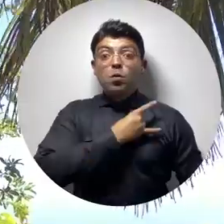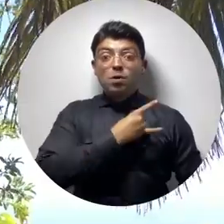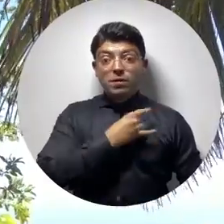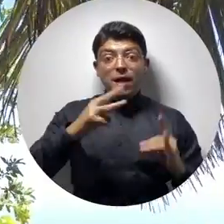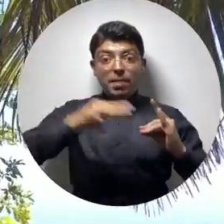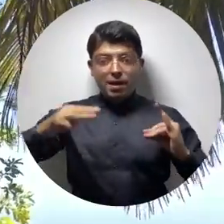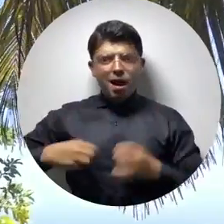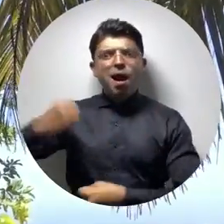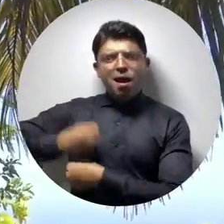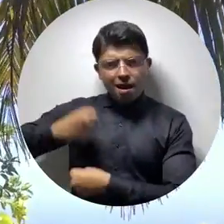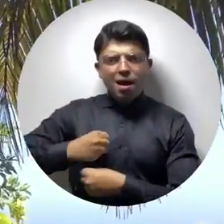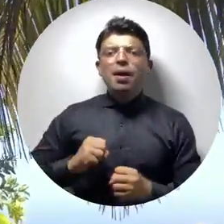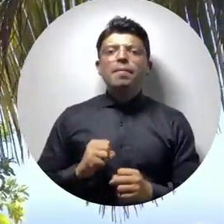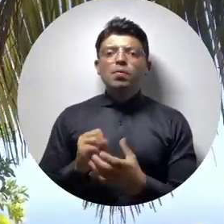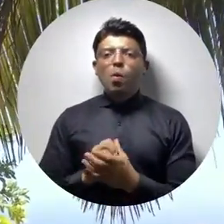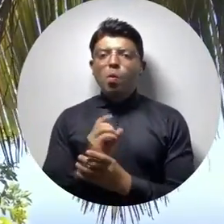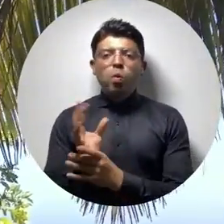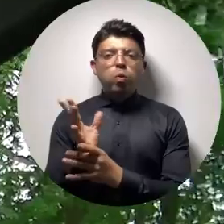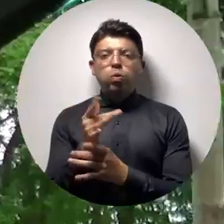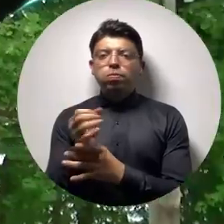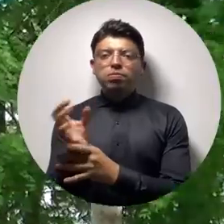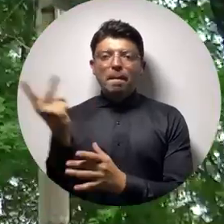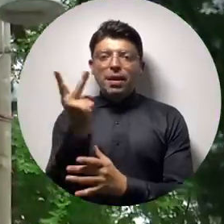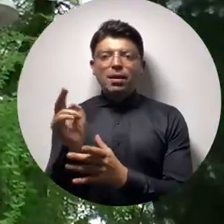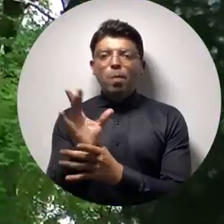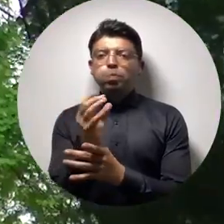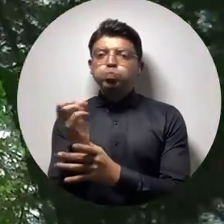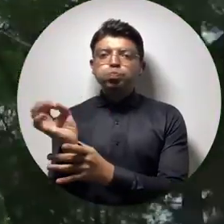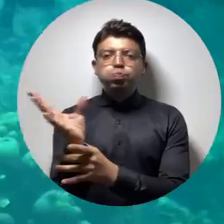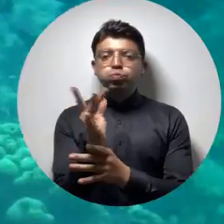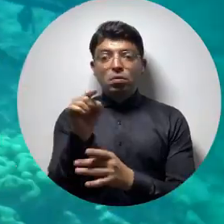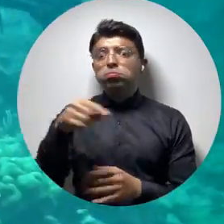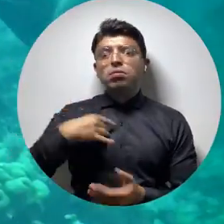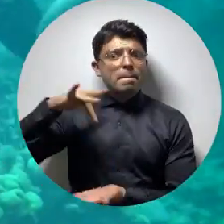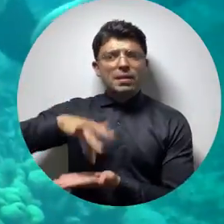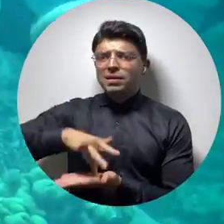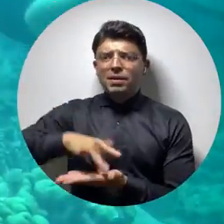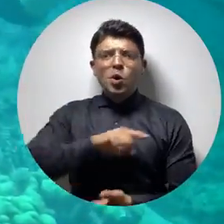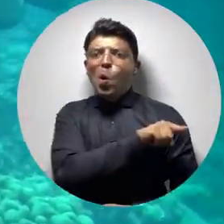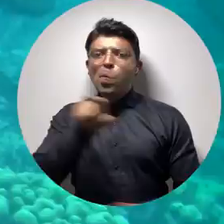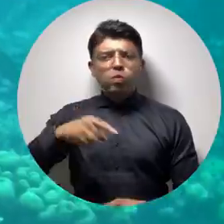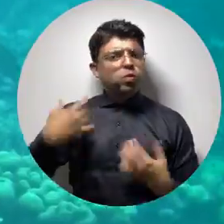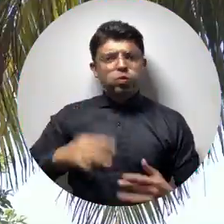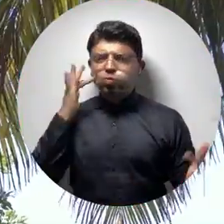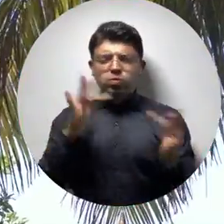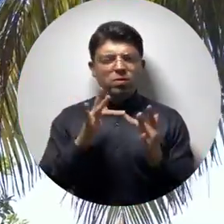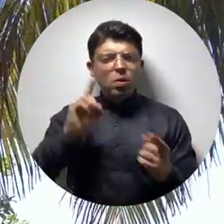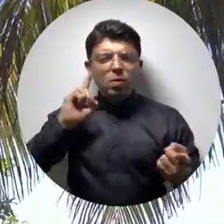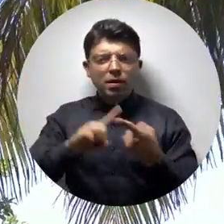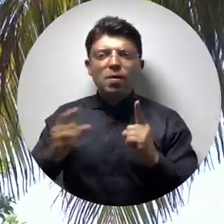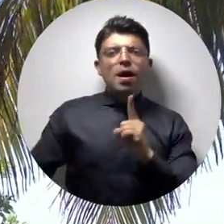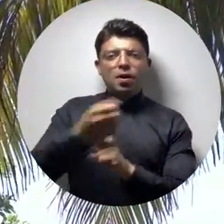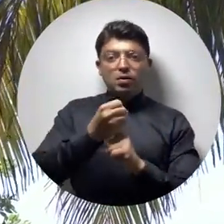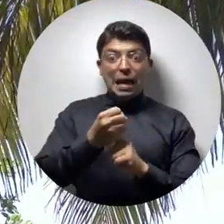Magdalena ha trabajado con algas. La participación de ellos es precisa para lograr